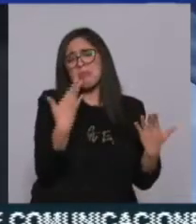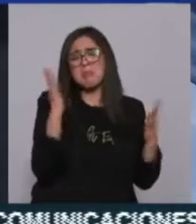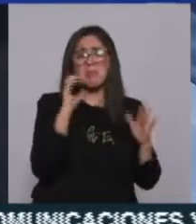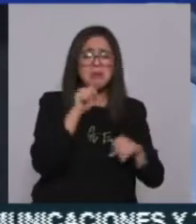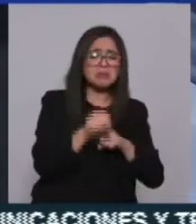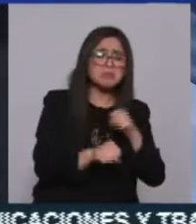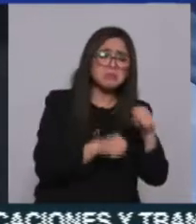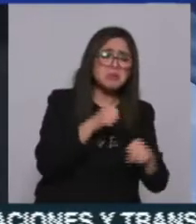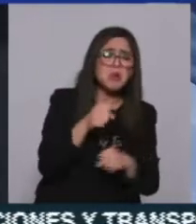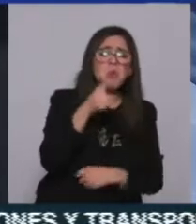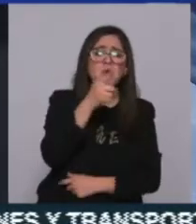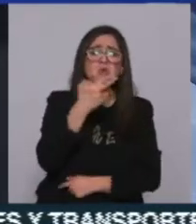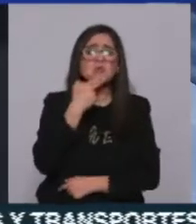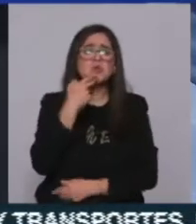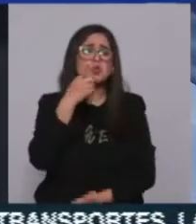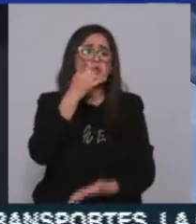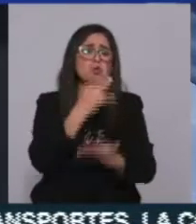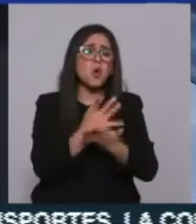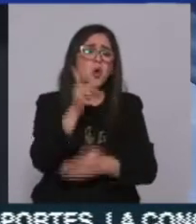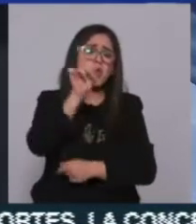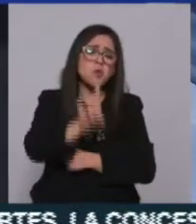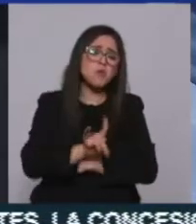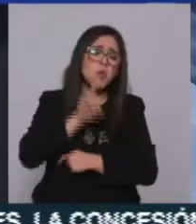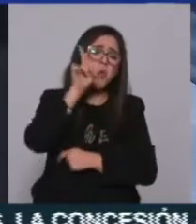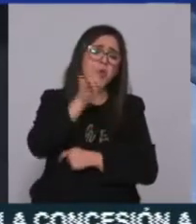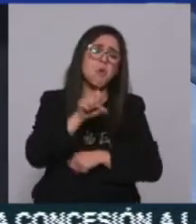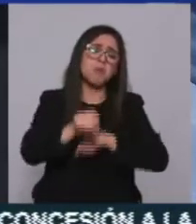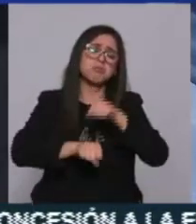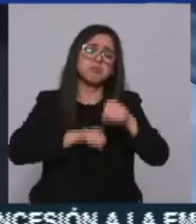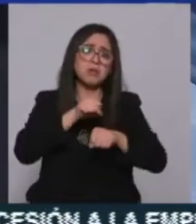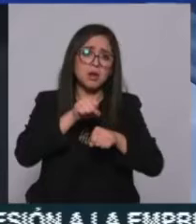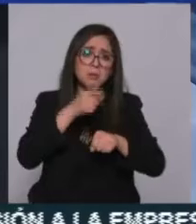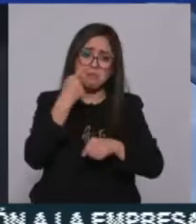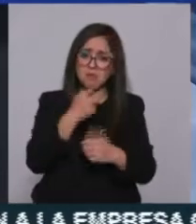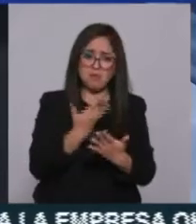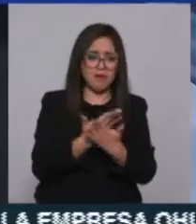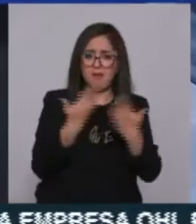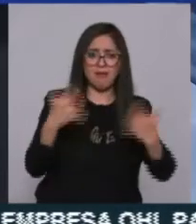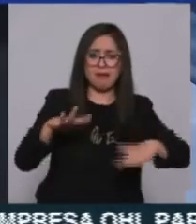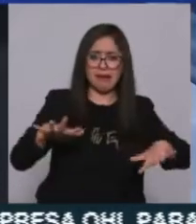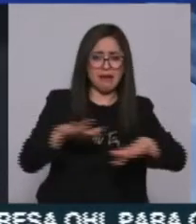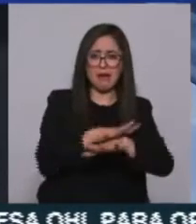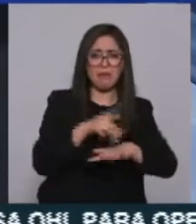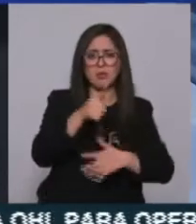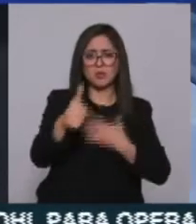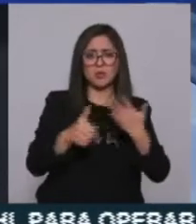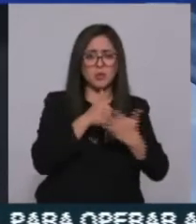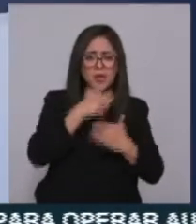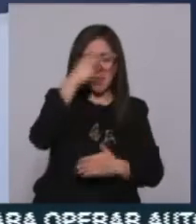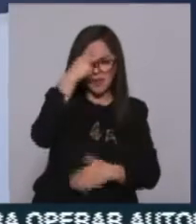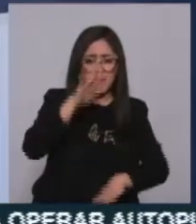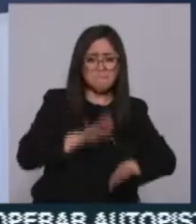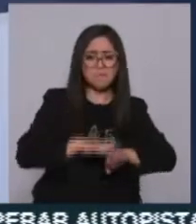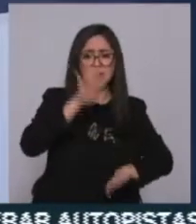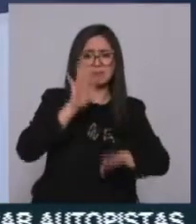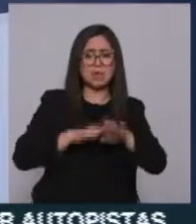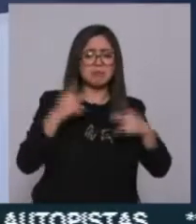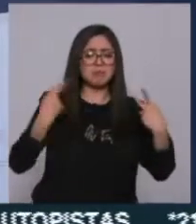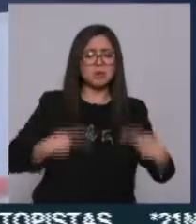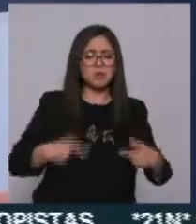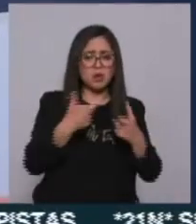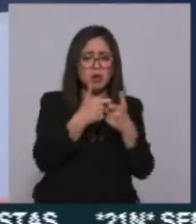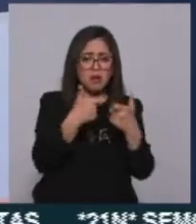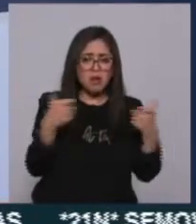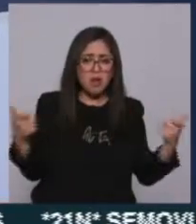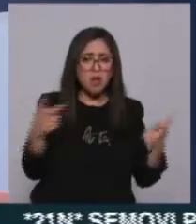paseos dominicales, pues se ha convertido en un medio indiscutible de movilidad en la Ciudad de México que ha crecido exponencialmente, no solo en